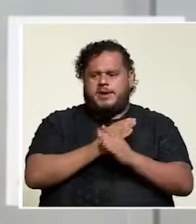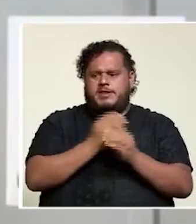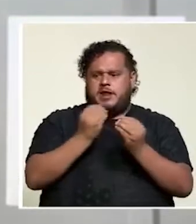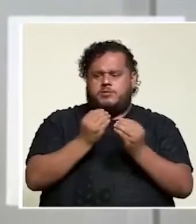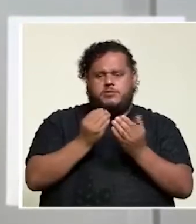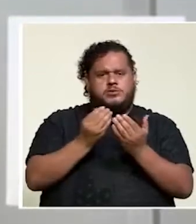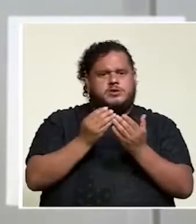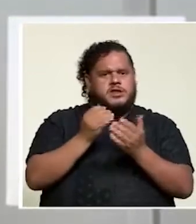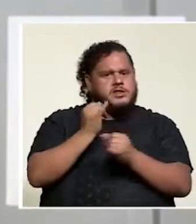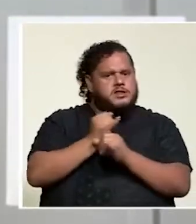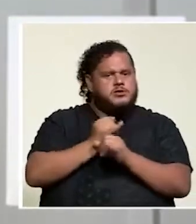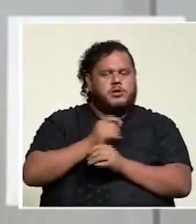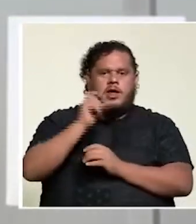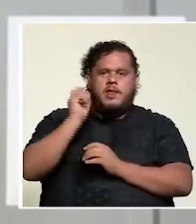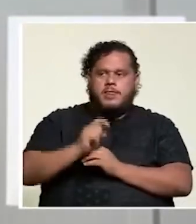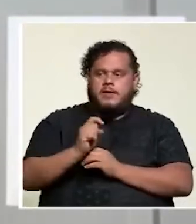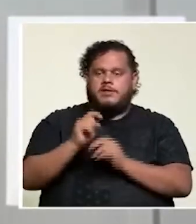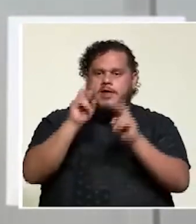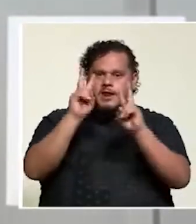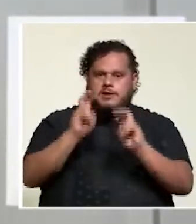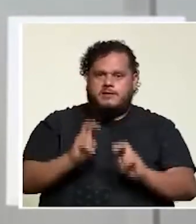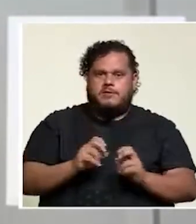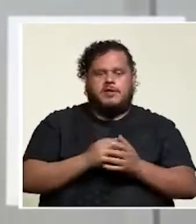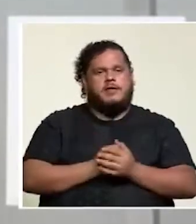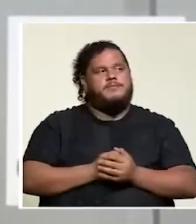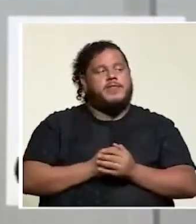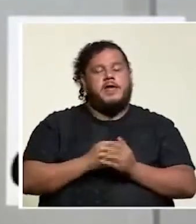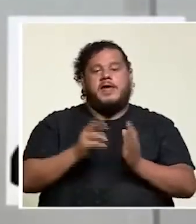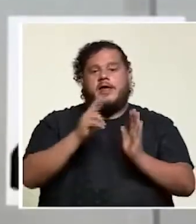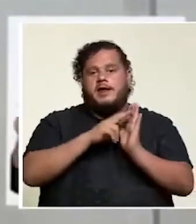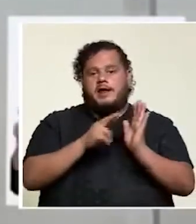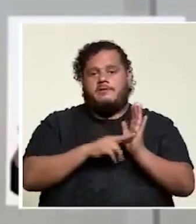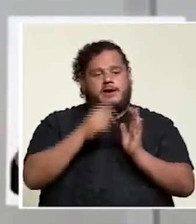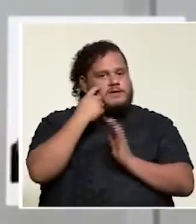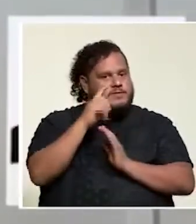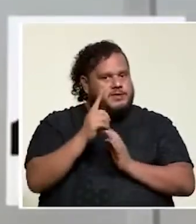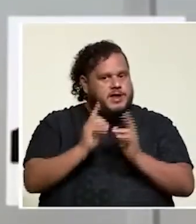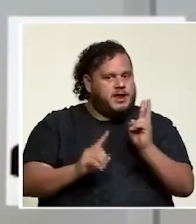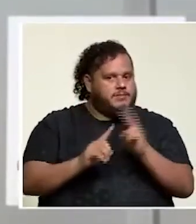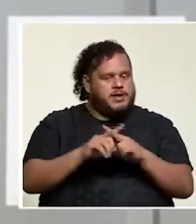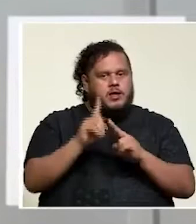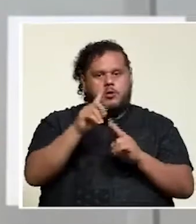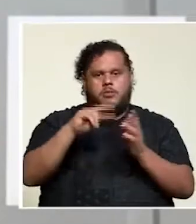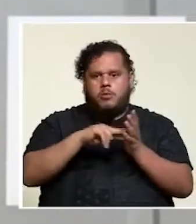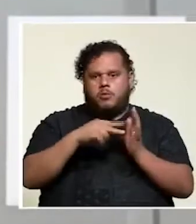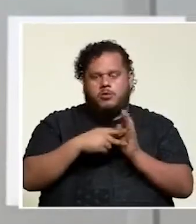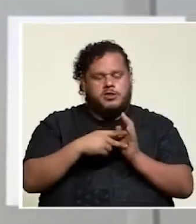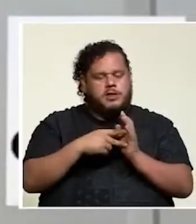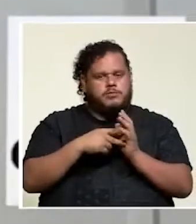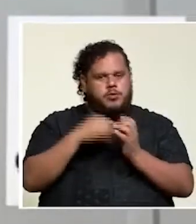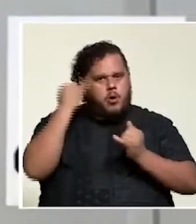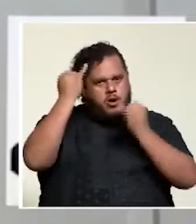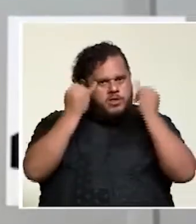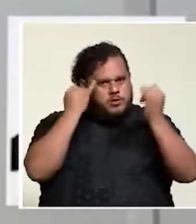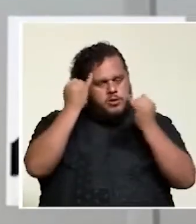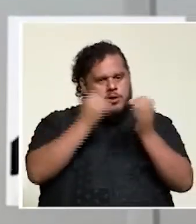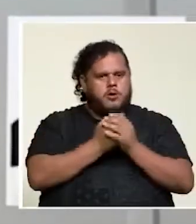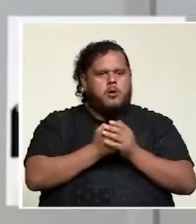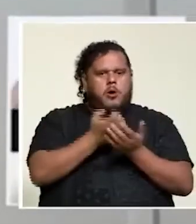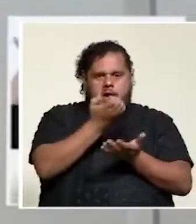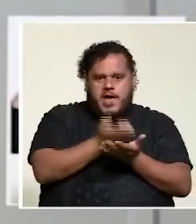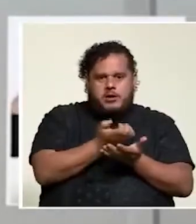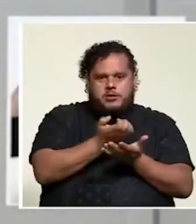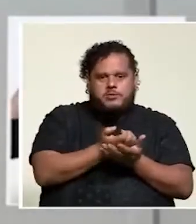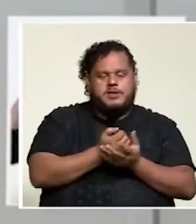instituciones. Debe ser revisada. La regla fiscal aplicada como un concepto ideológico,